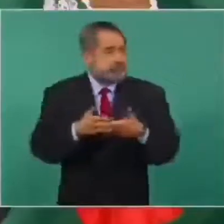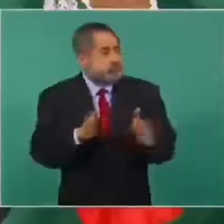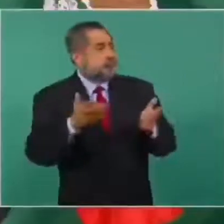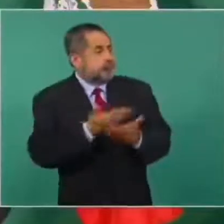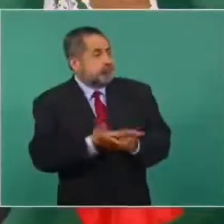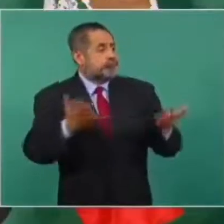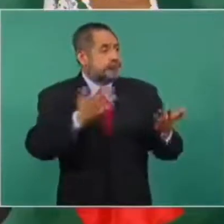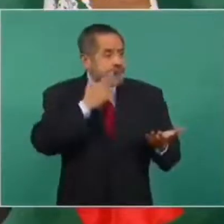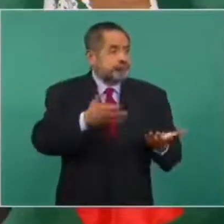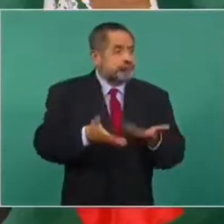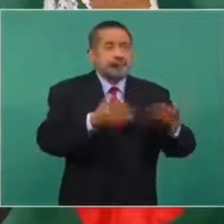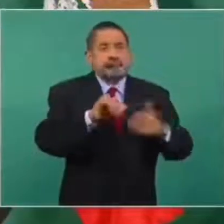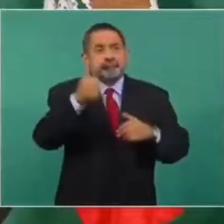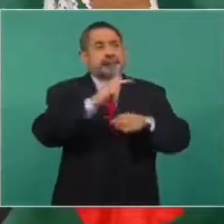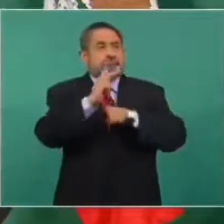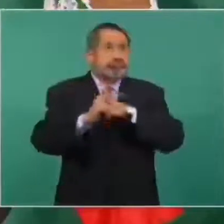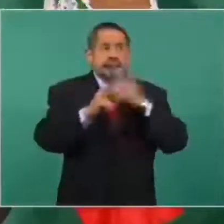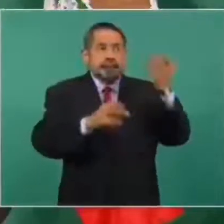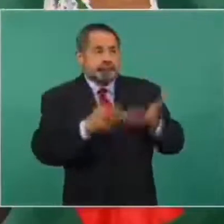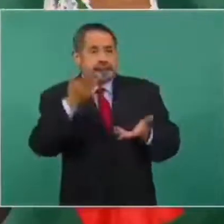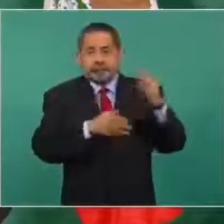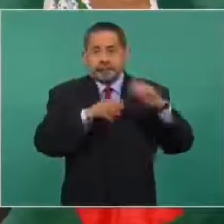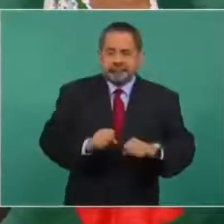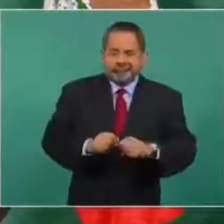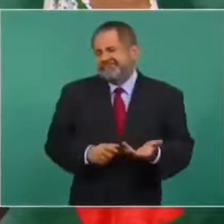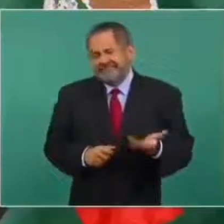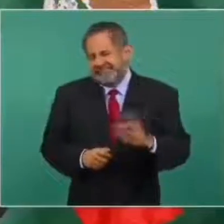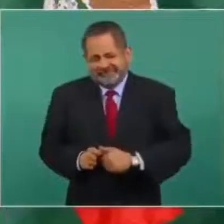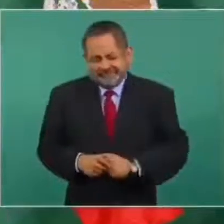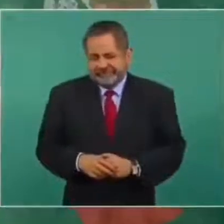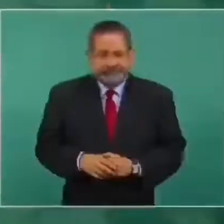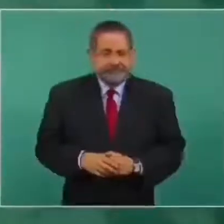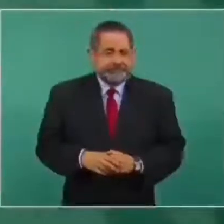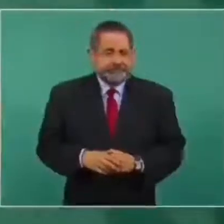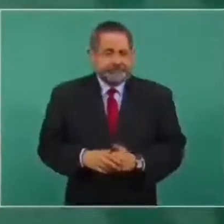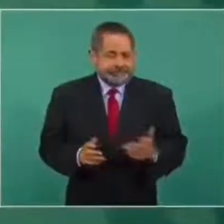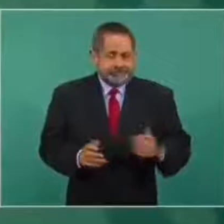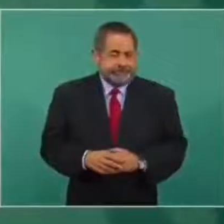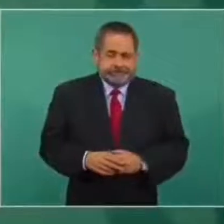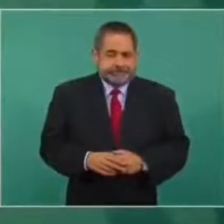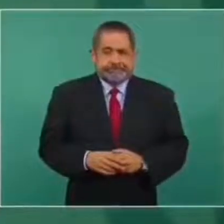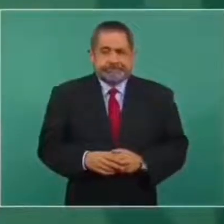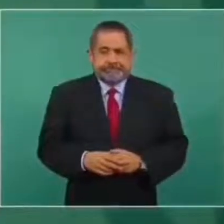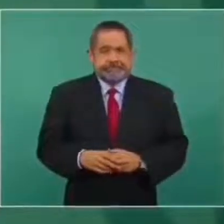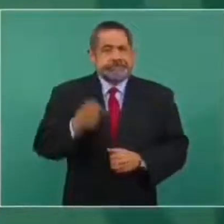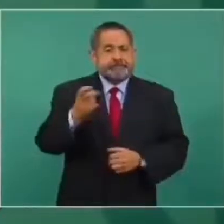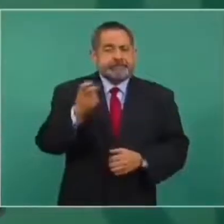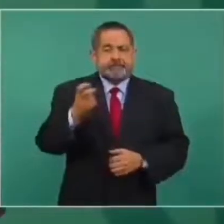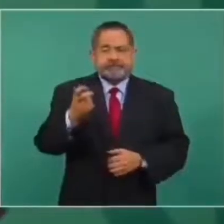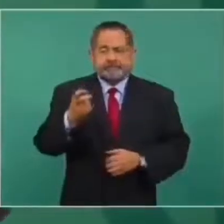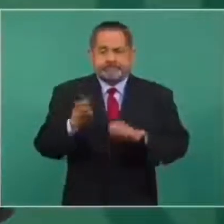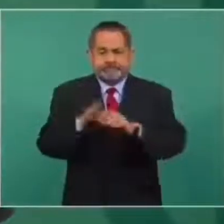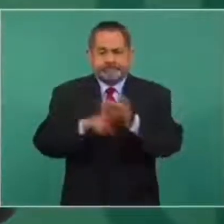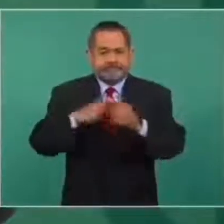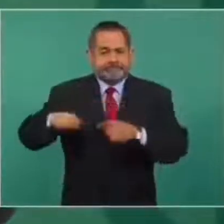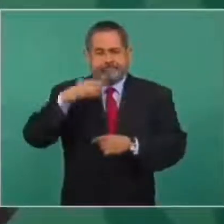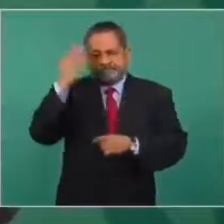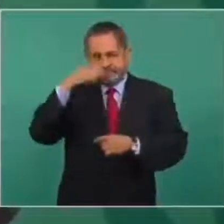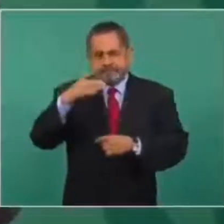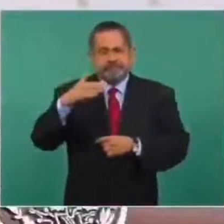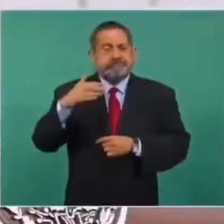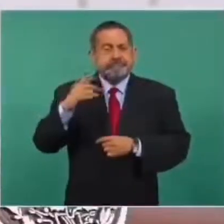pero eso sólo lo usaron